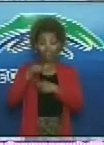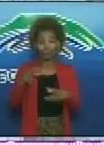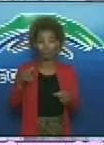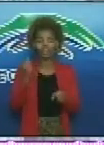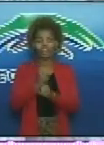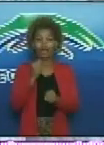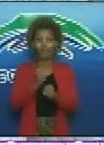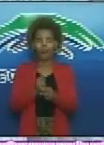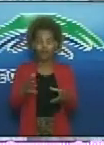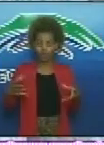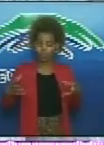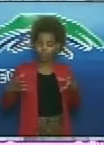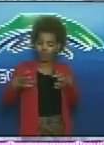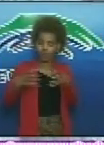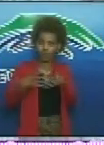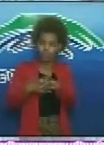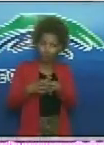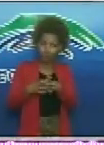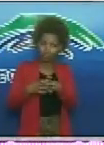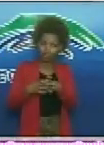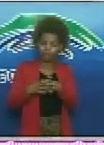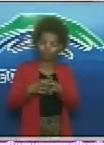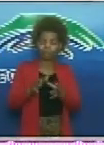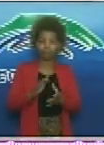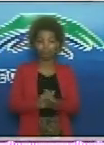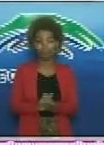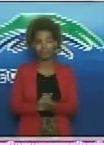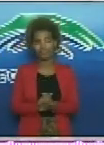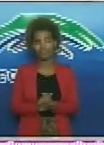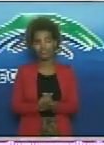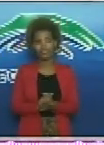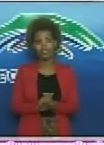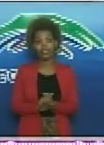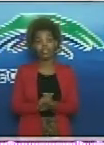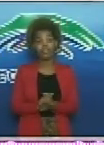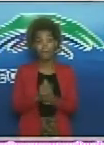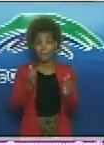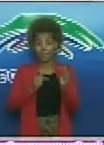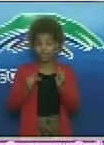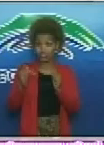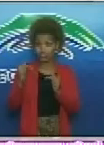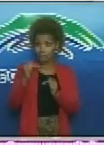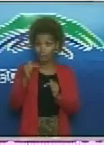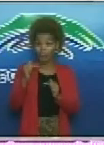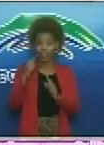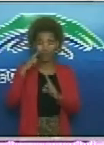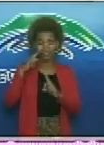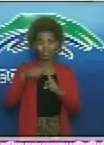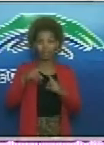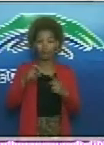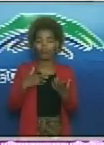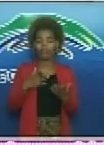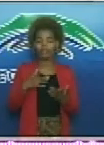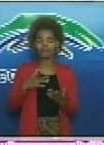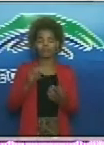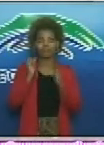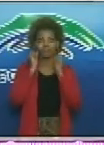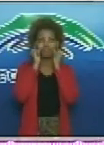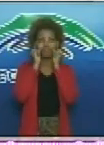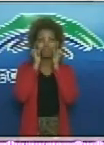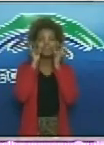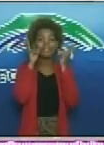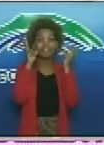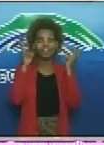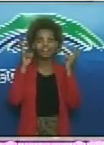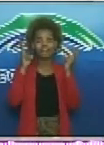dio un fruto, pero un trabajo en conjunto. Estamos cumpliendo con la principal tarea, que es salvar vidas a costa de